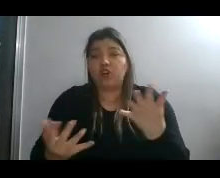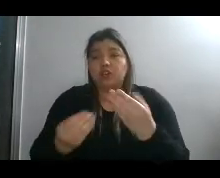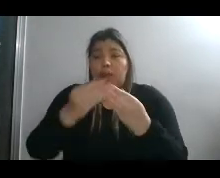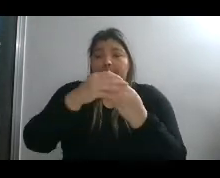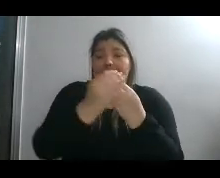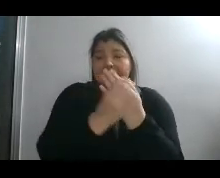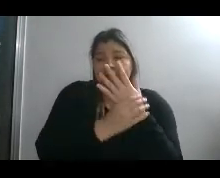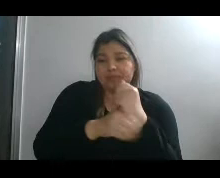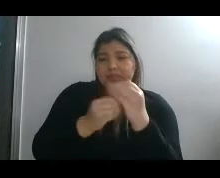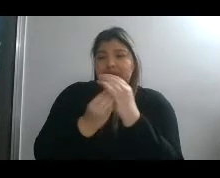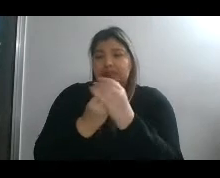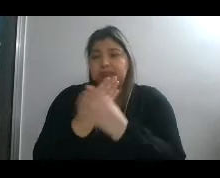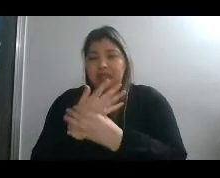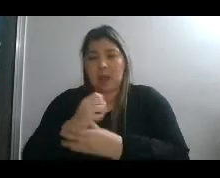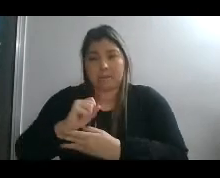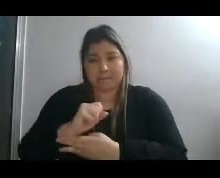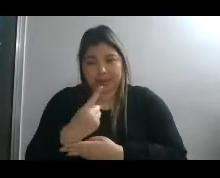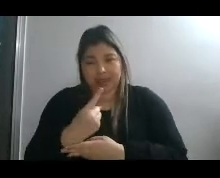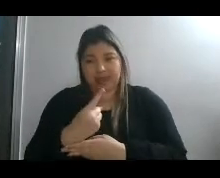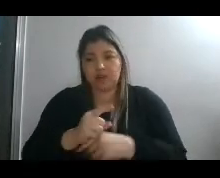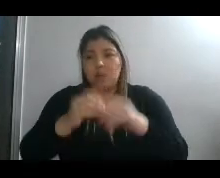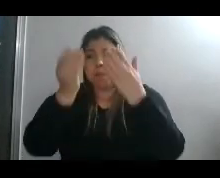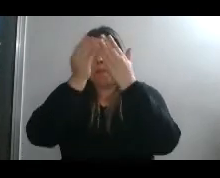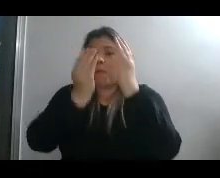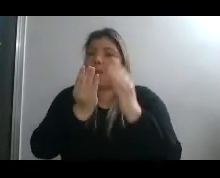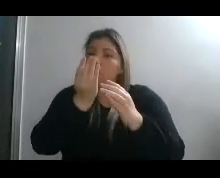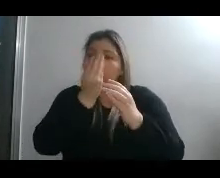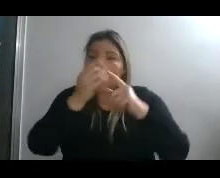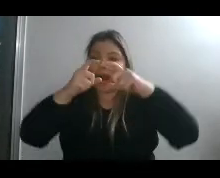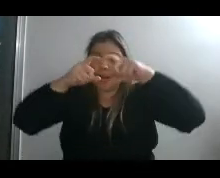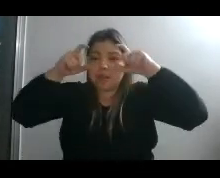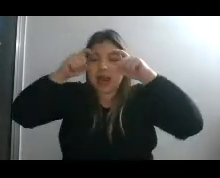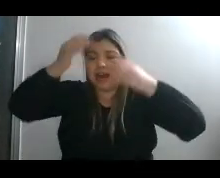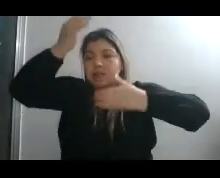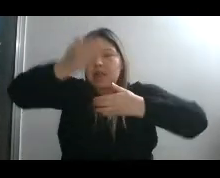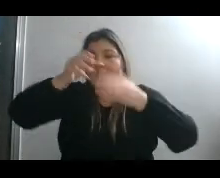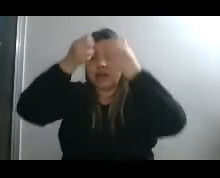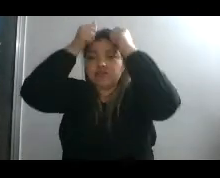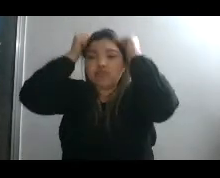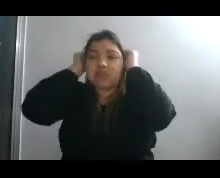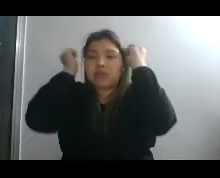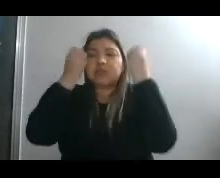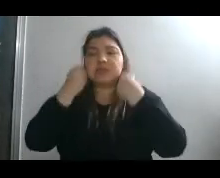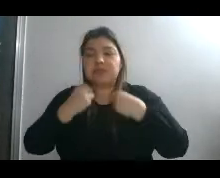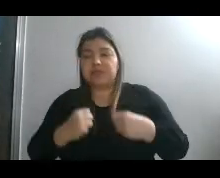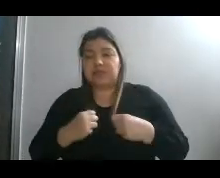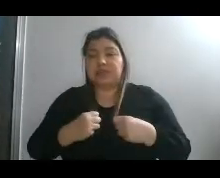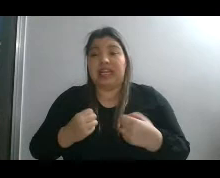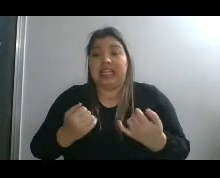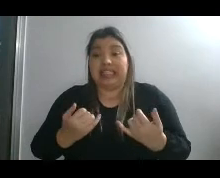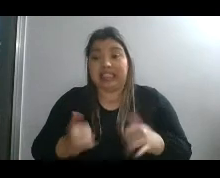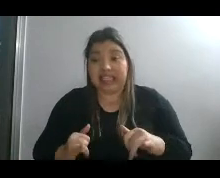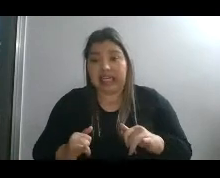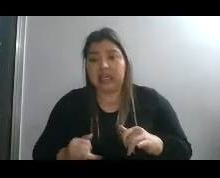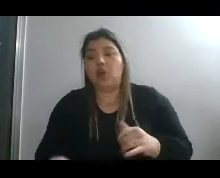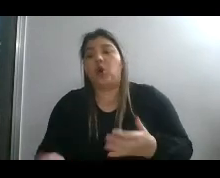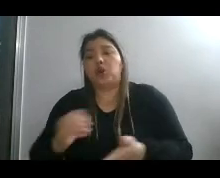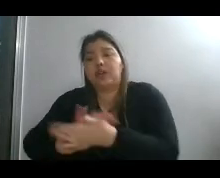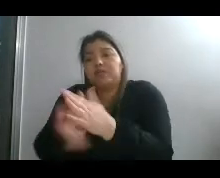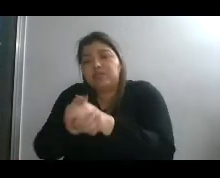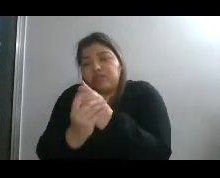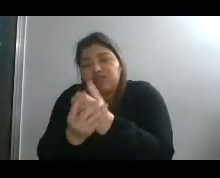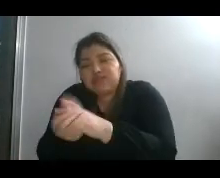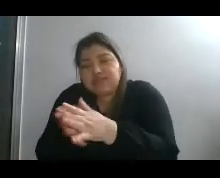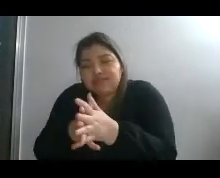personal, la atención de los pacientes y el retiro de los elementos de protección personal, voy a tener algunos procesos de lavado de manos, incluso